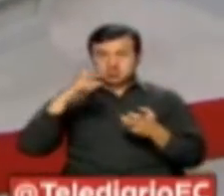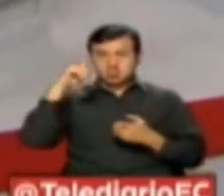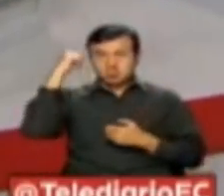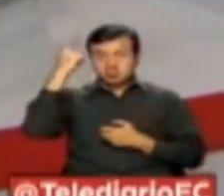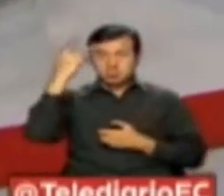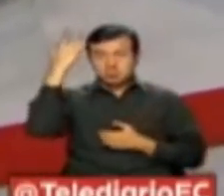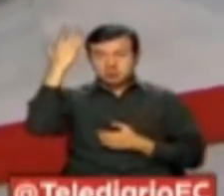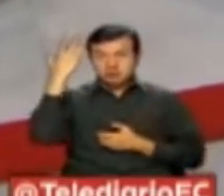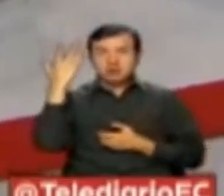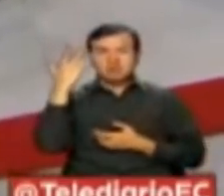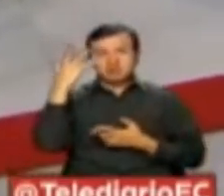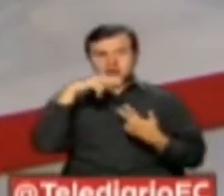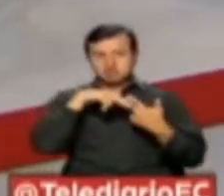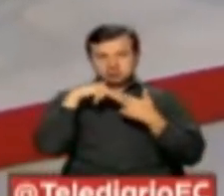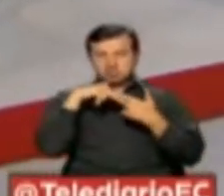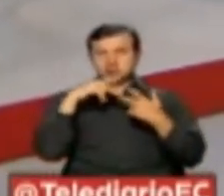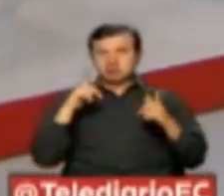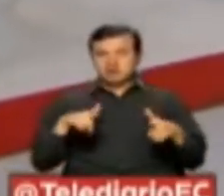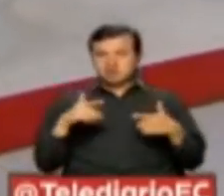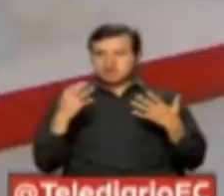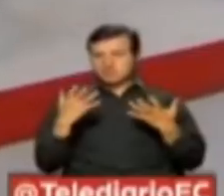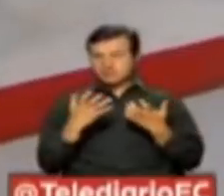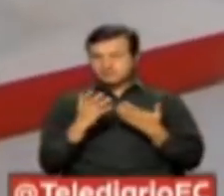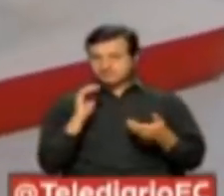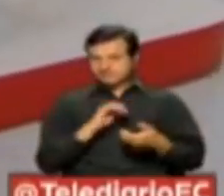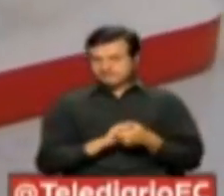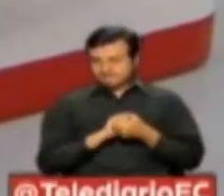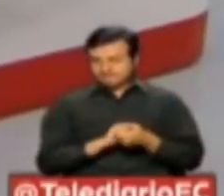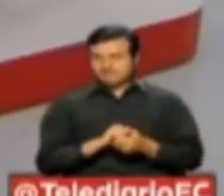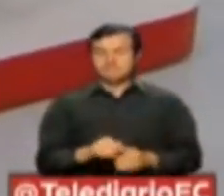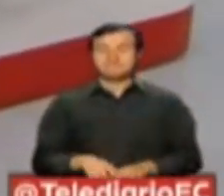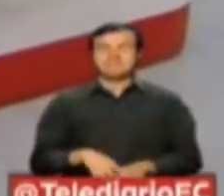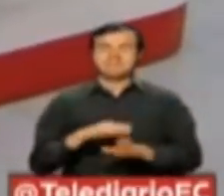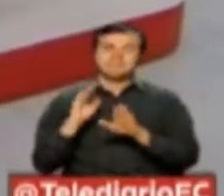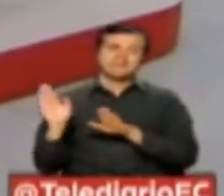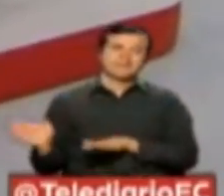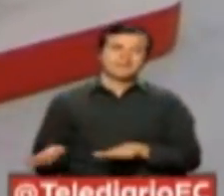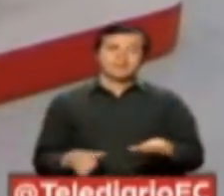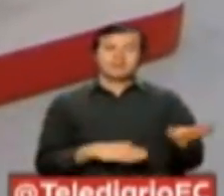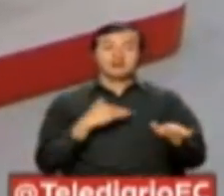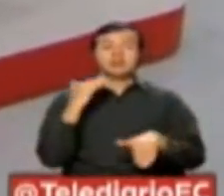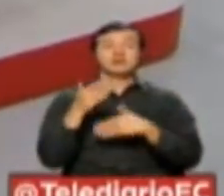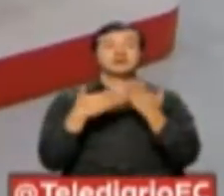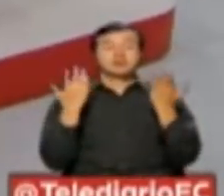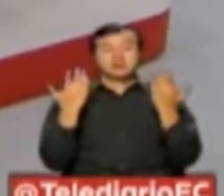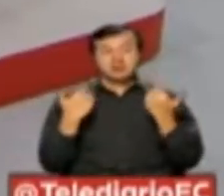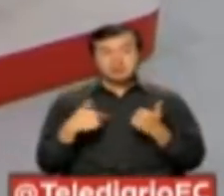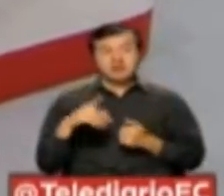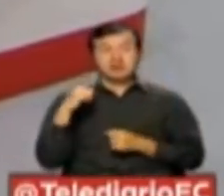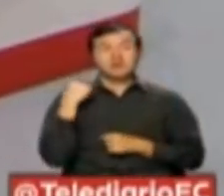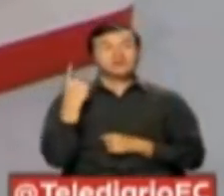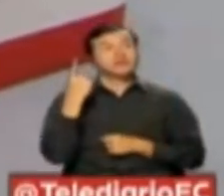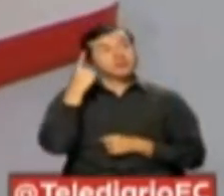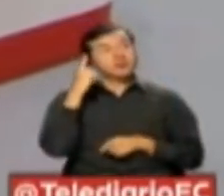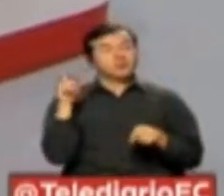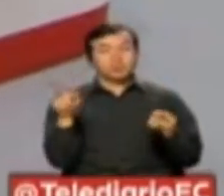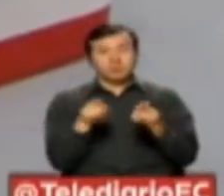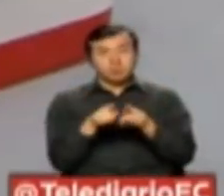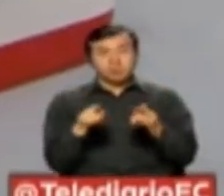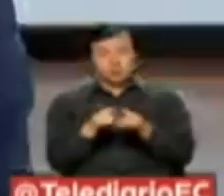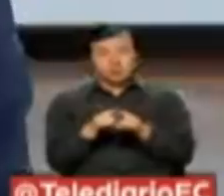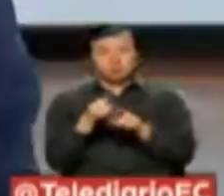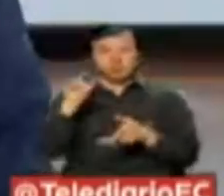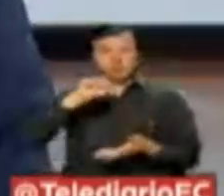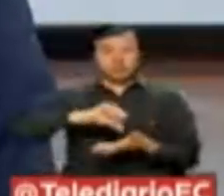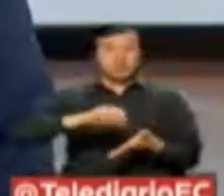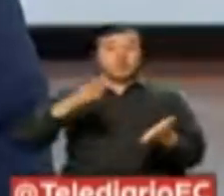tenga una buena relación con el actual presidente de lenin moreno después de eso nosotros también tenemos lo mismo pero de la